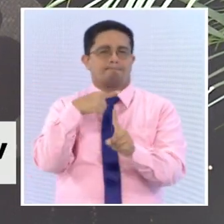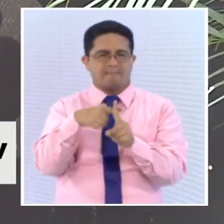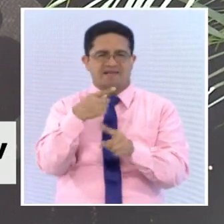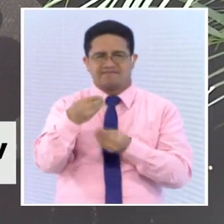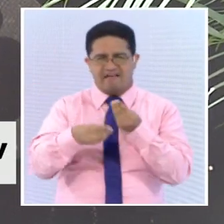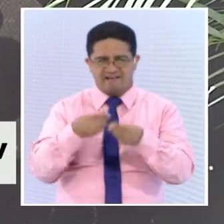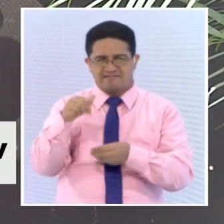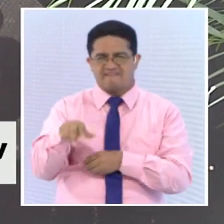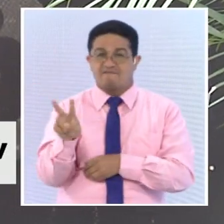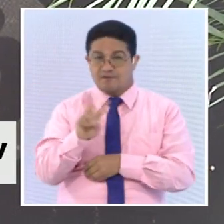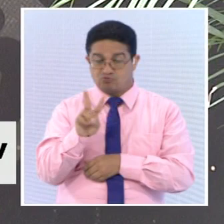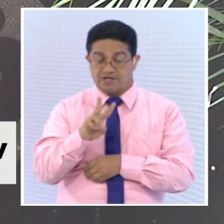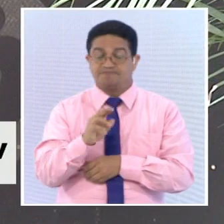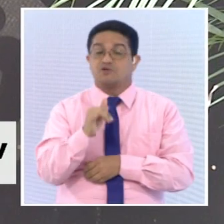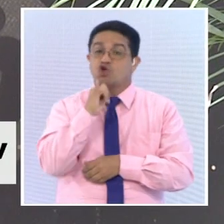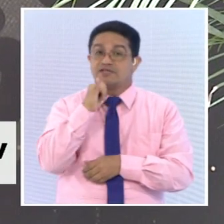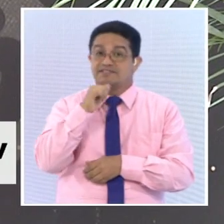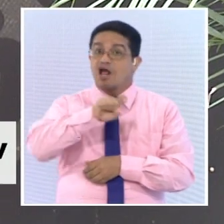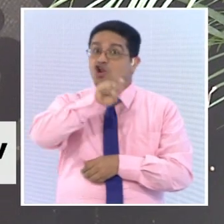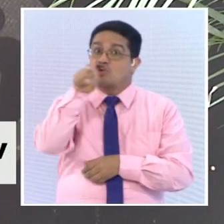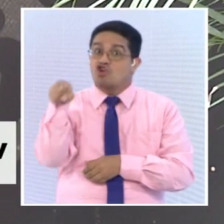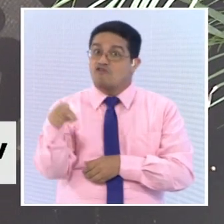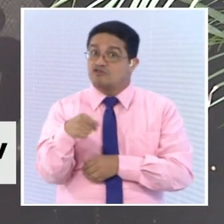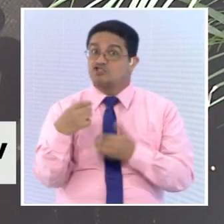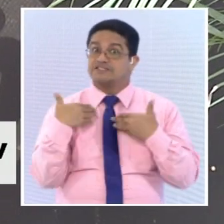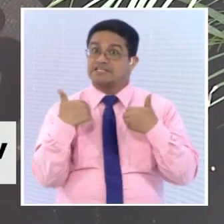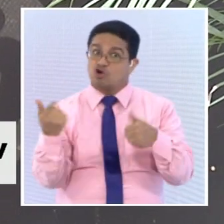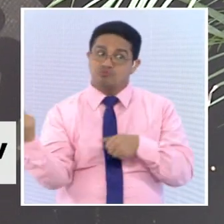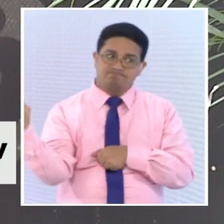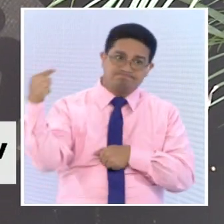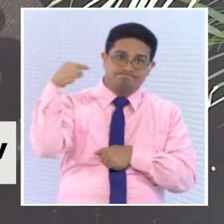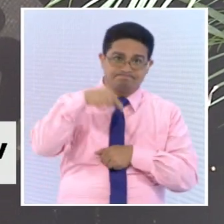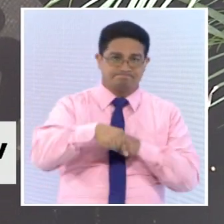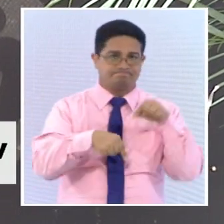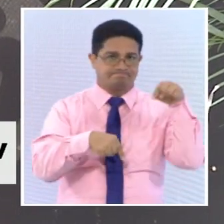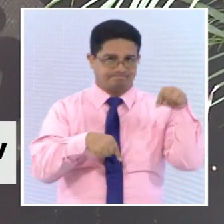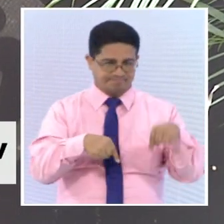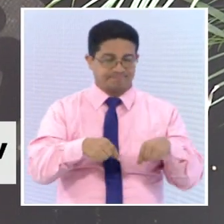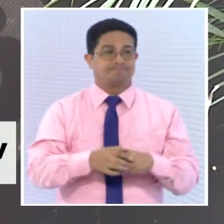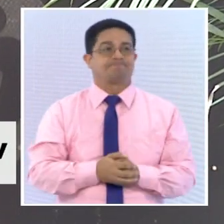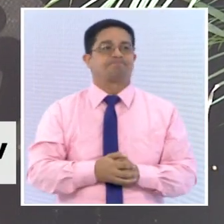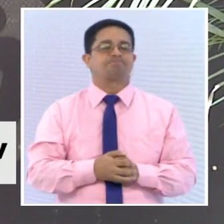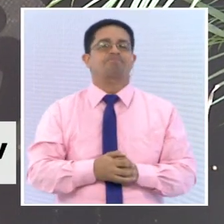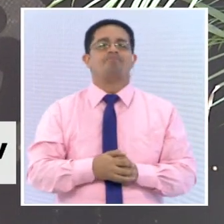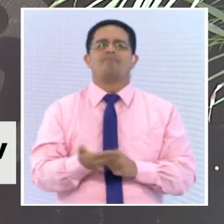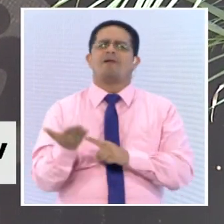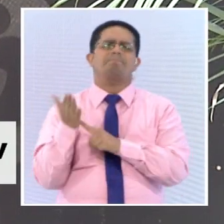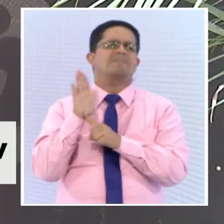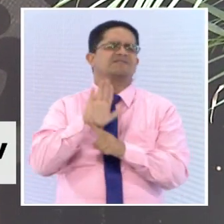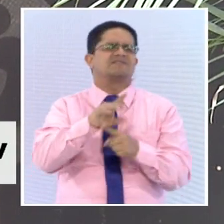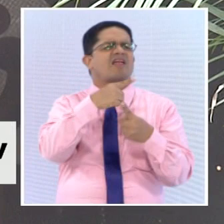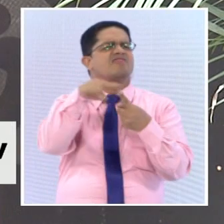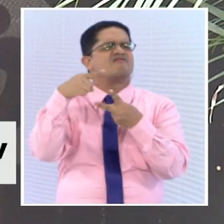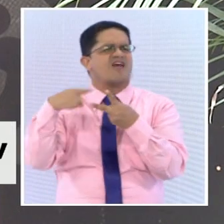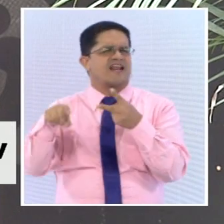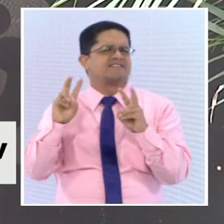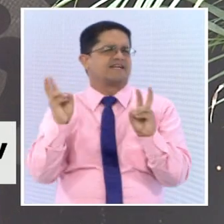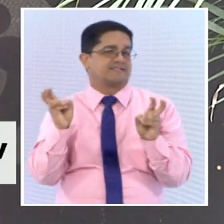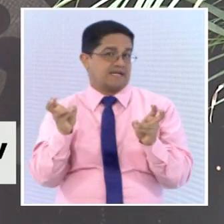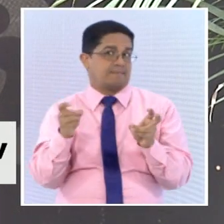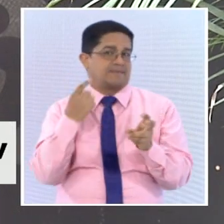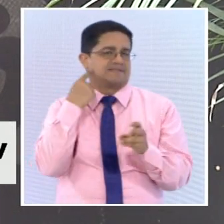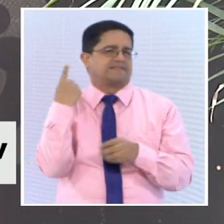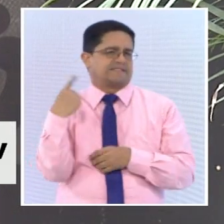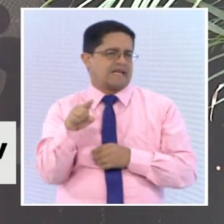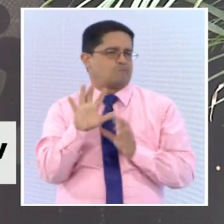país. Y Noticias Globovisión Salud dice presente. Vamos a tener diferentes temas el día de hoy, así que tendremos un